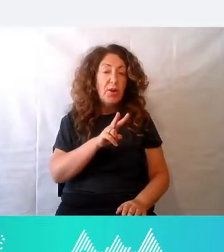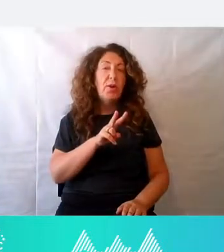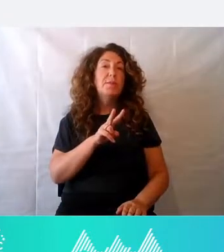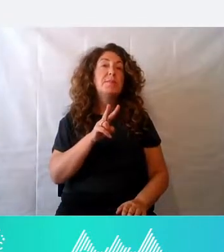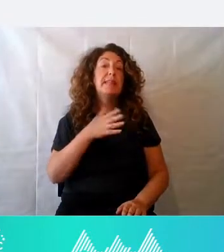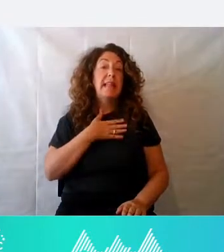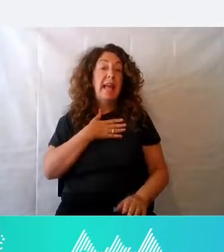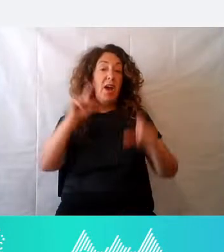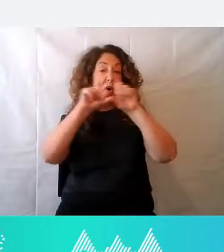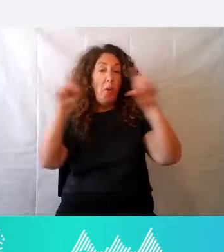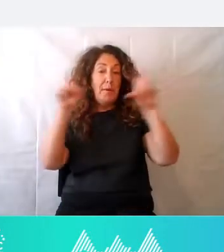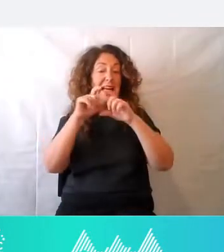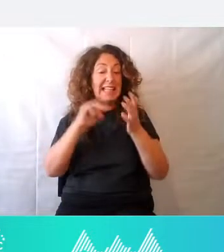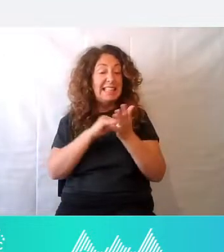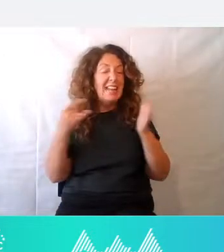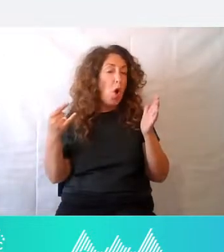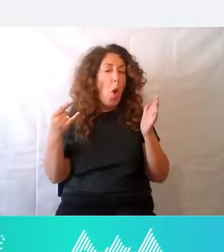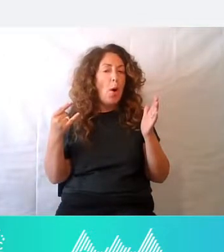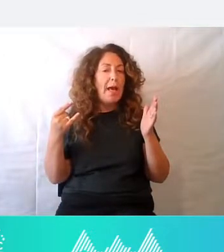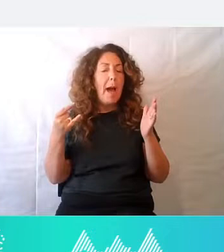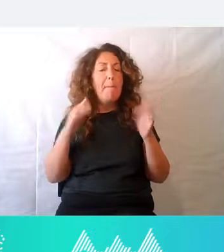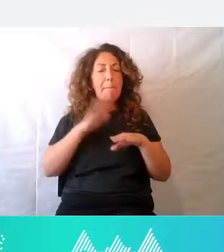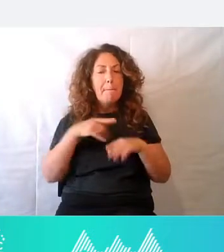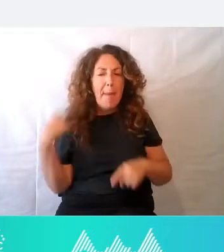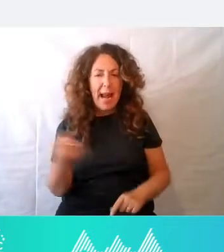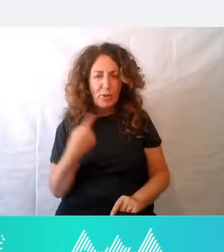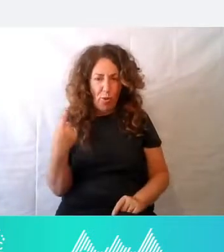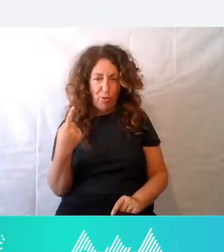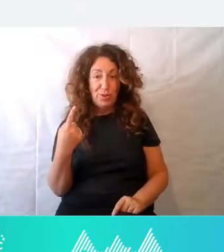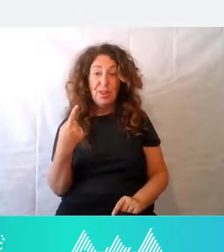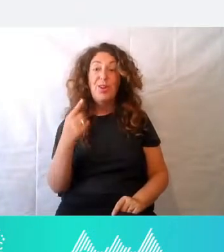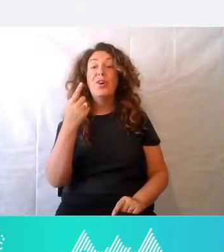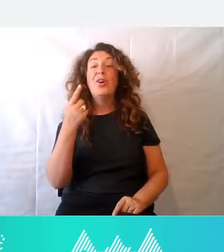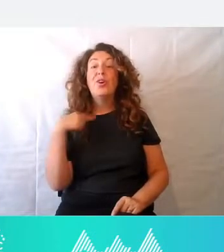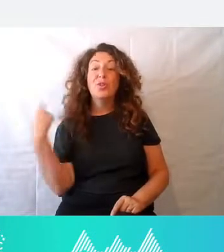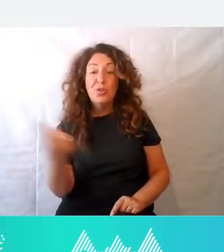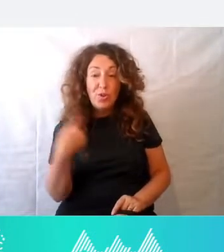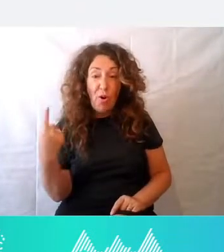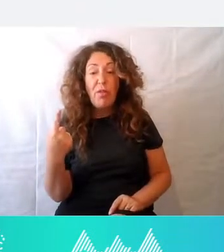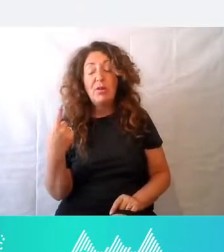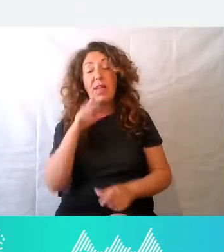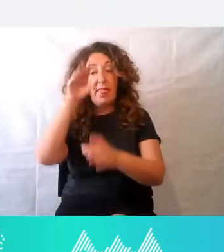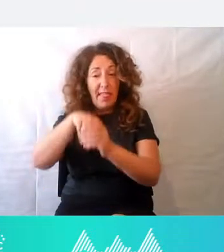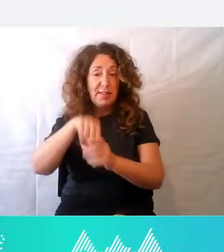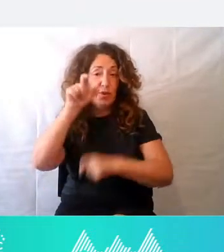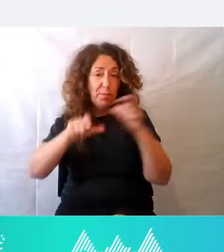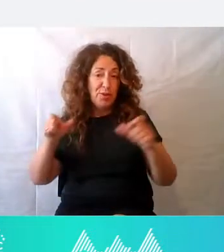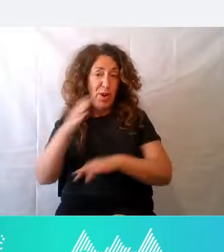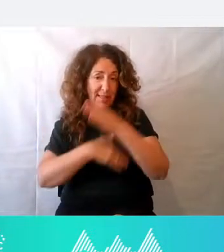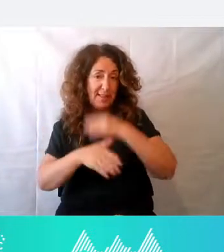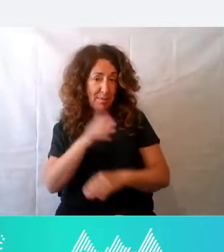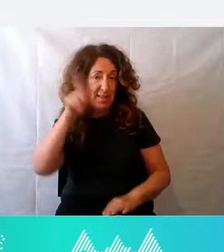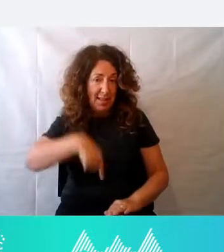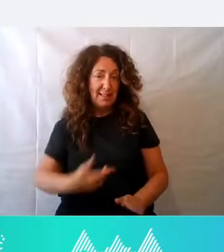que hacemos tecnología para todos y ese todos por supuesto incluye a las personas con discapacidad eso cómo se traduce